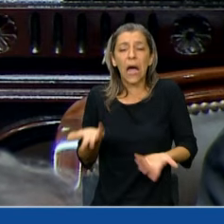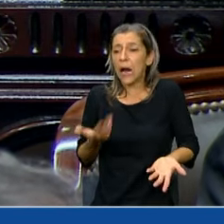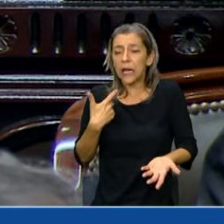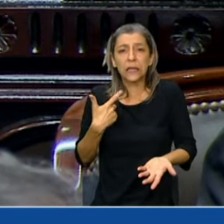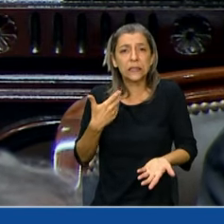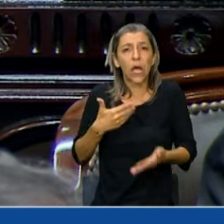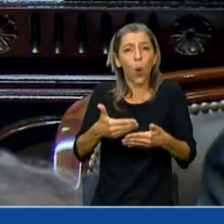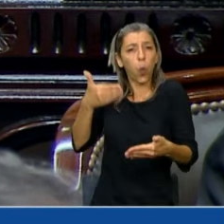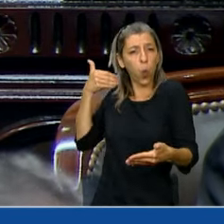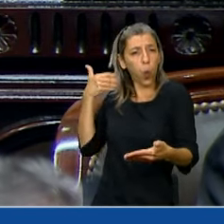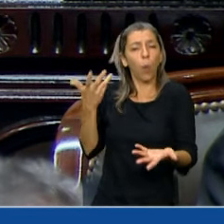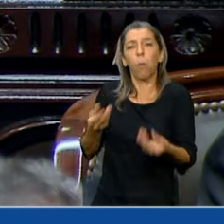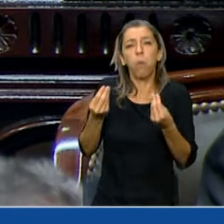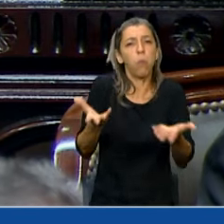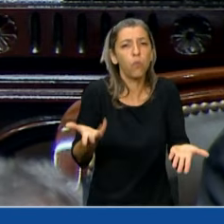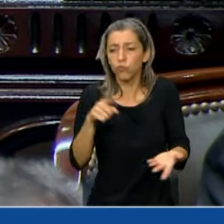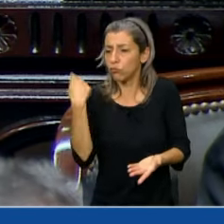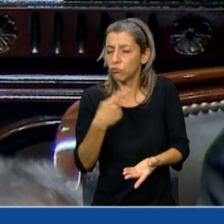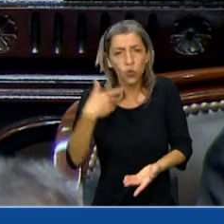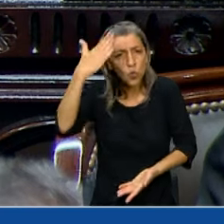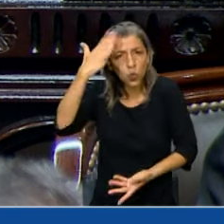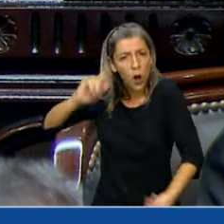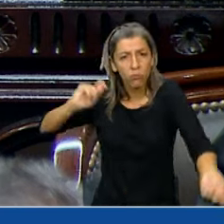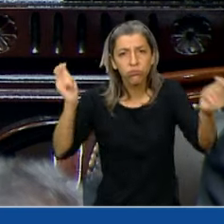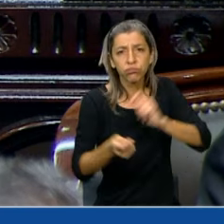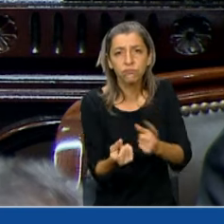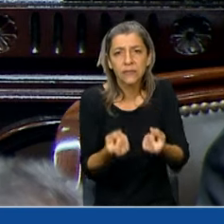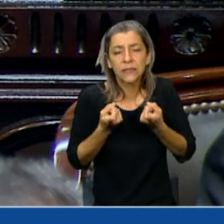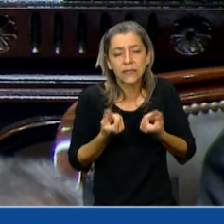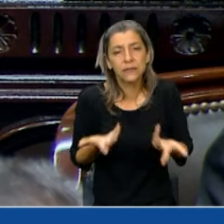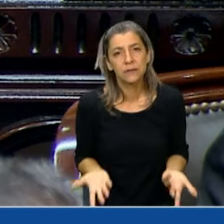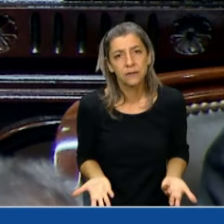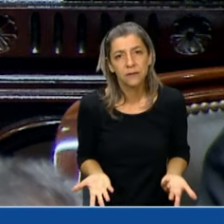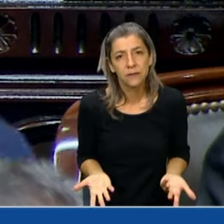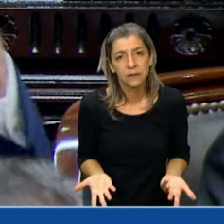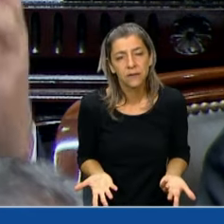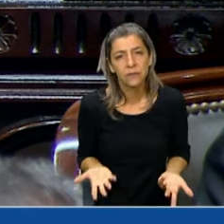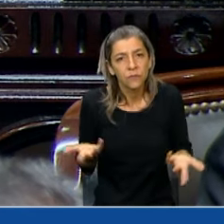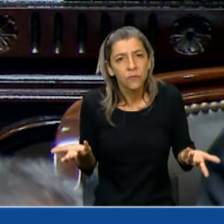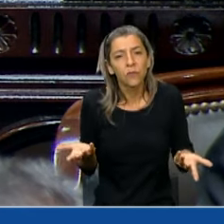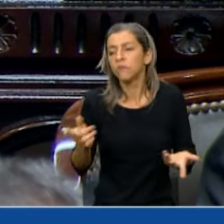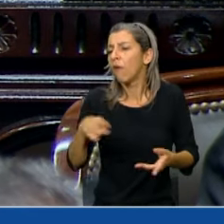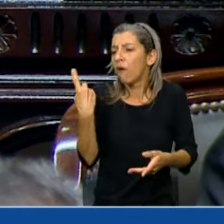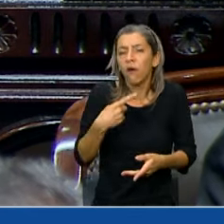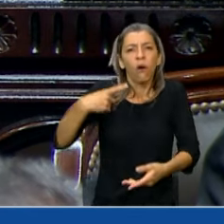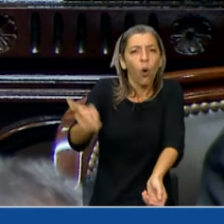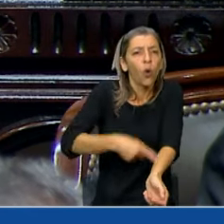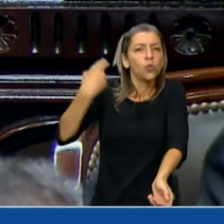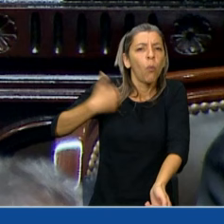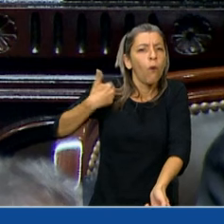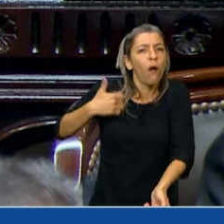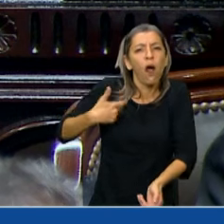necesitamos esta reforma cultural que deje de lado este cúmulo de costumbres que tenemos los